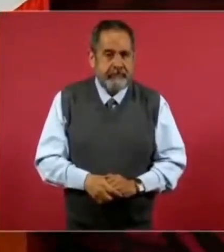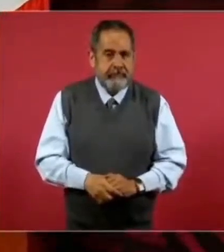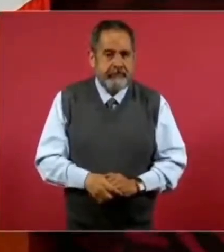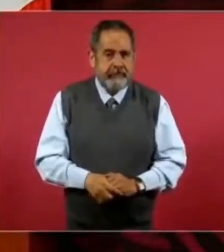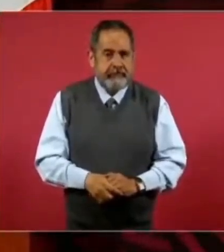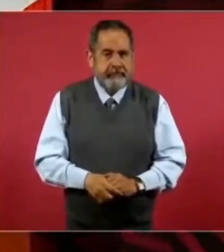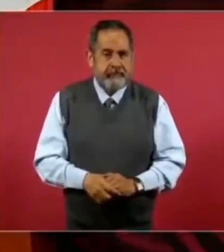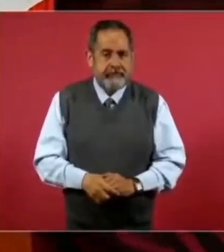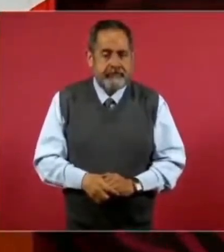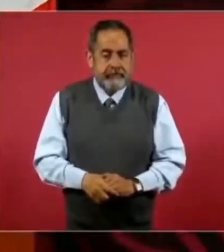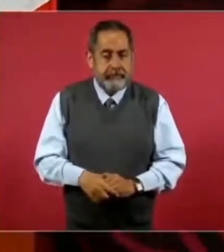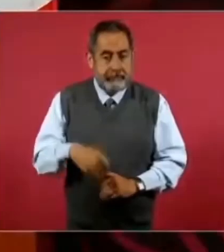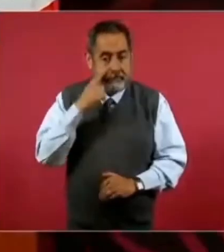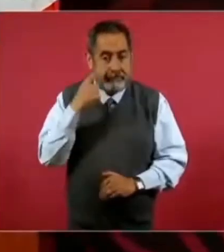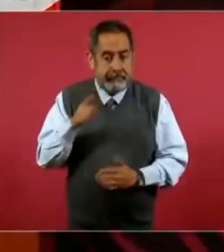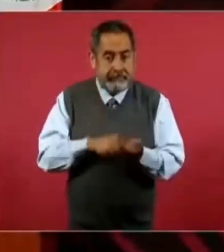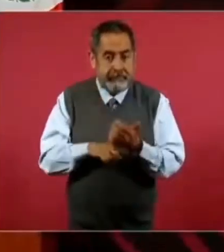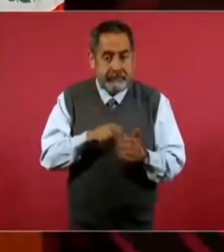hasta la premio.